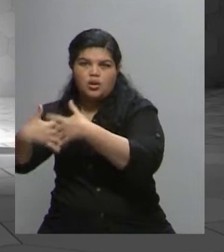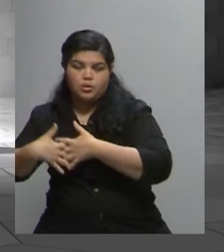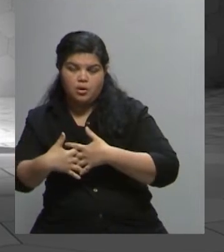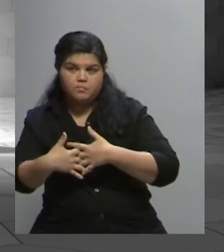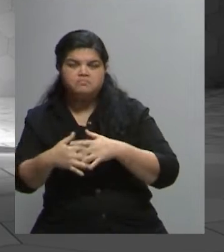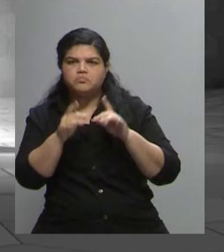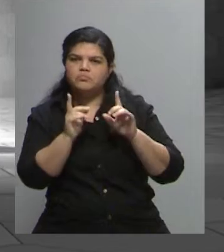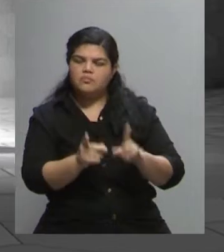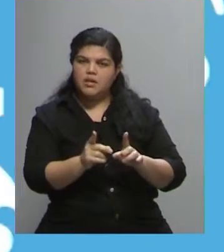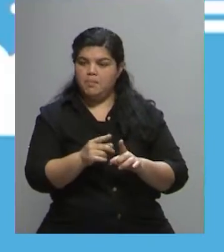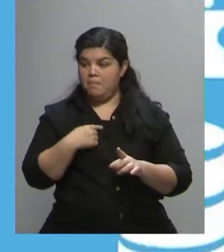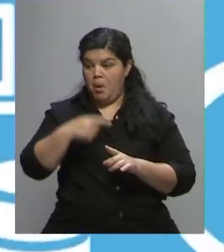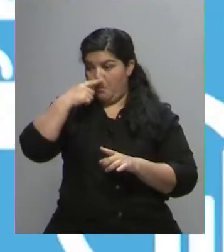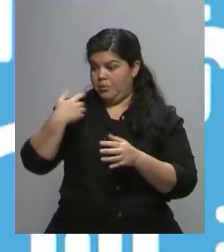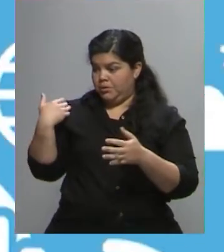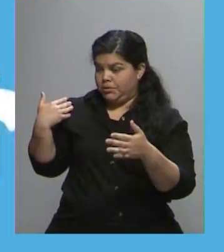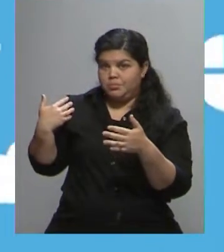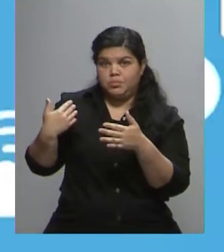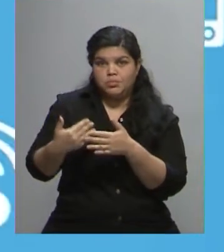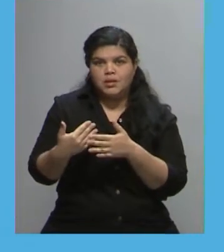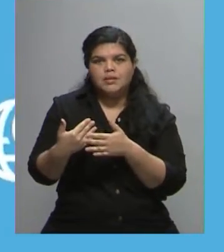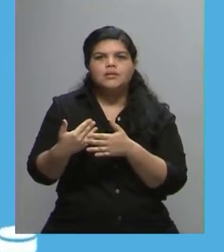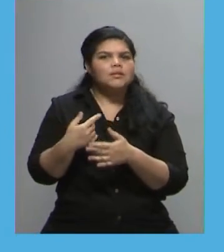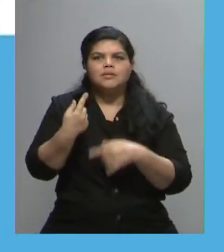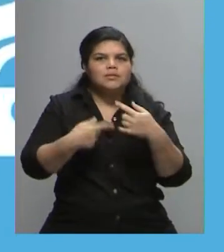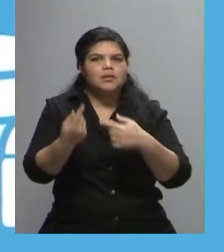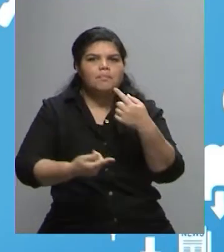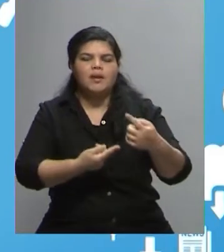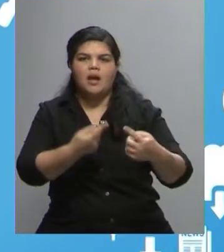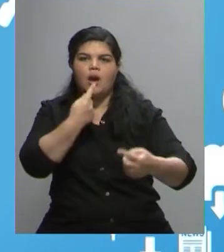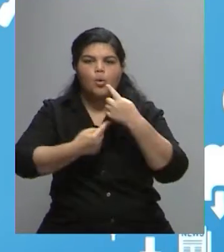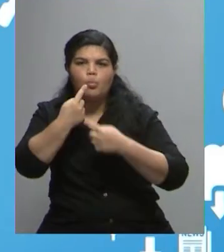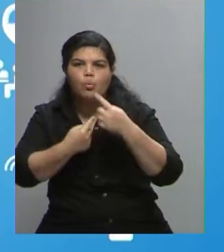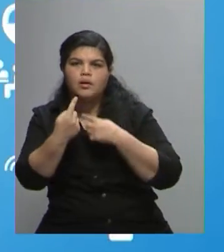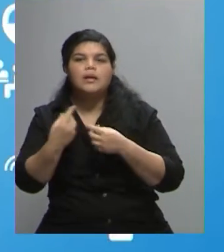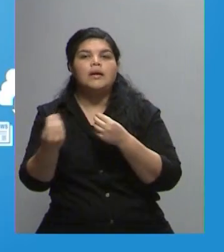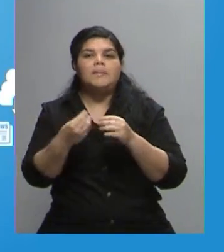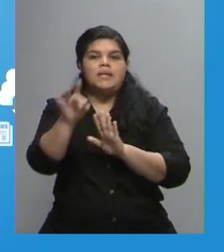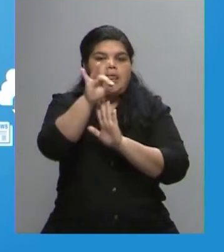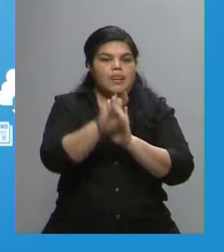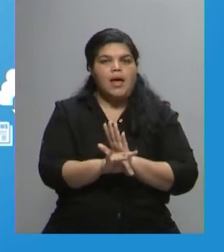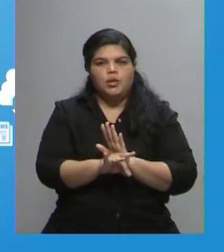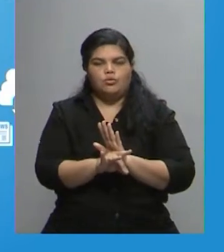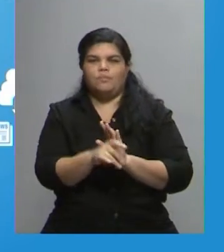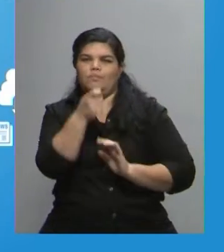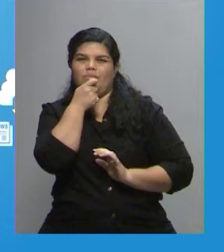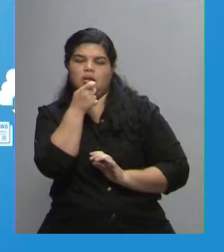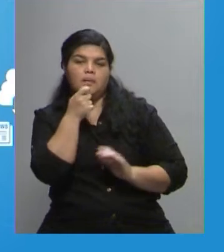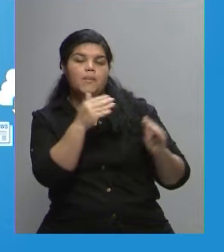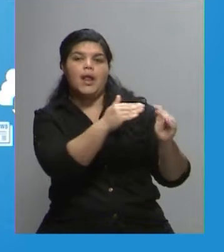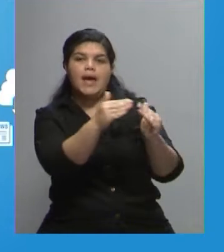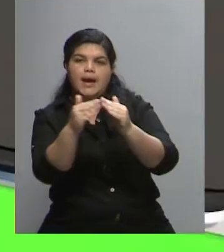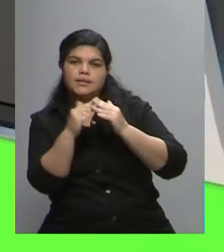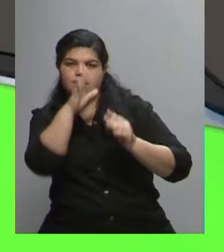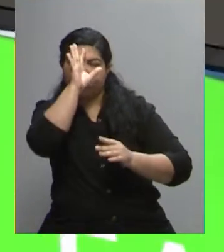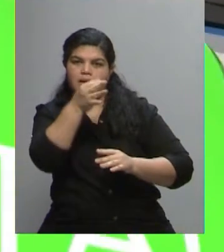es un mundo de encuestas y de experimentos, que lo primero que llama la atención es que son menos datos. La encuesta permanente de hogares que se usa para medir la pobreza en